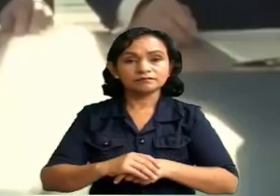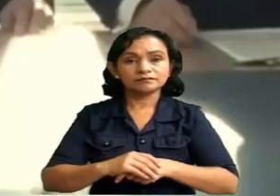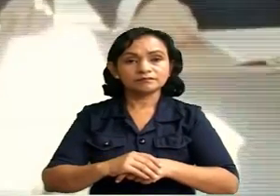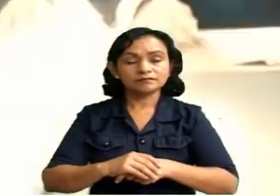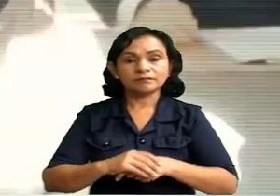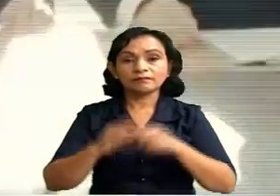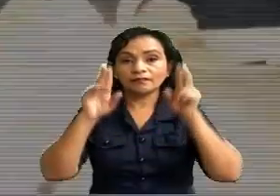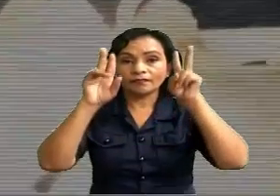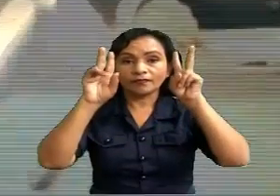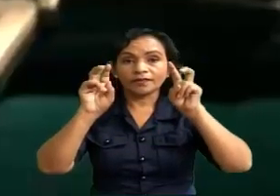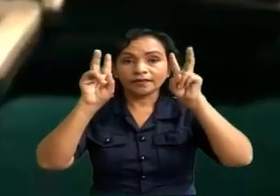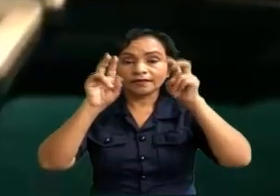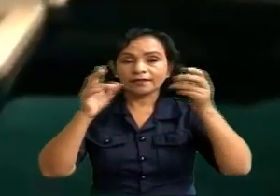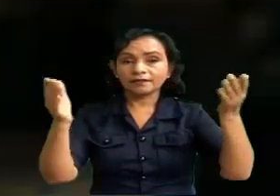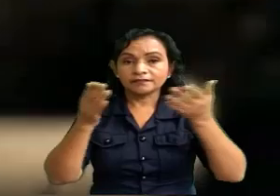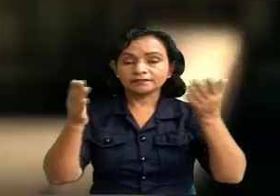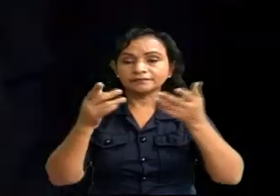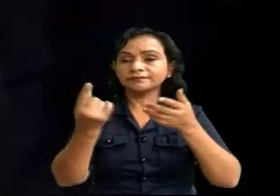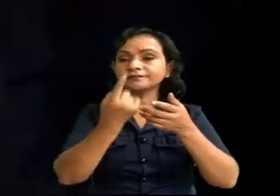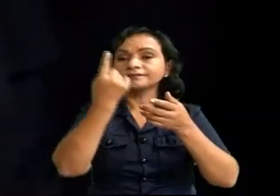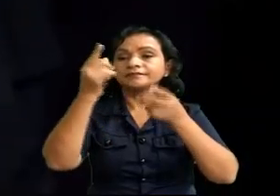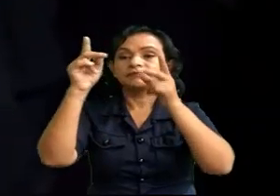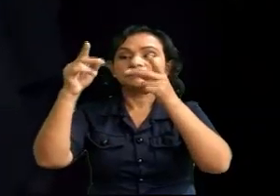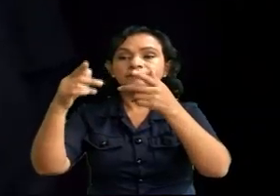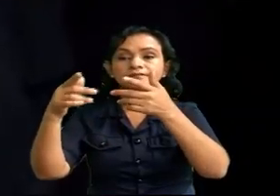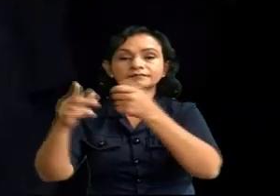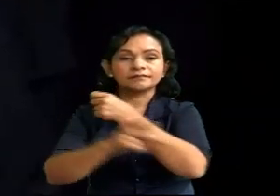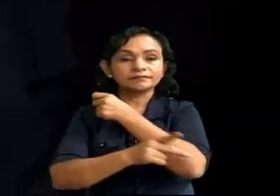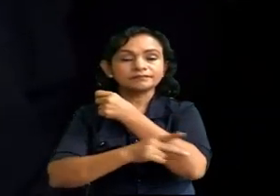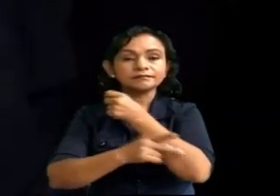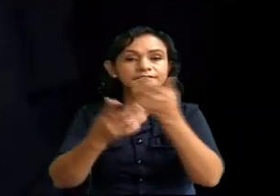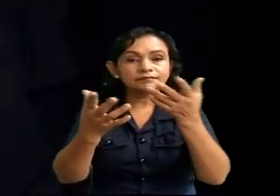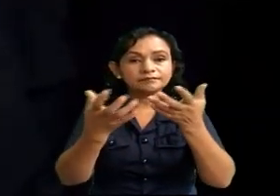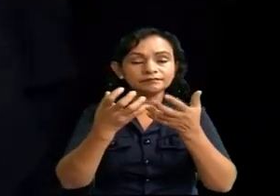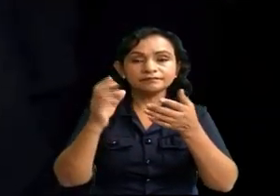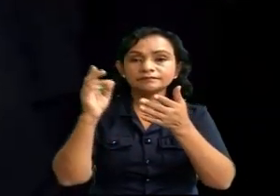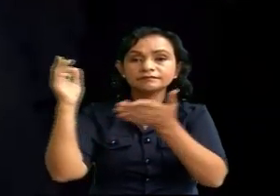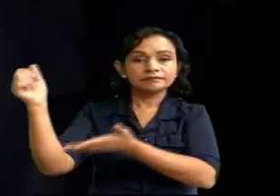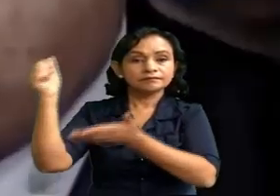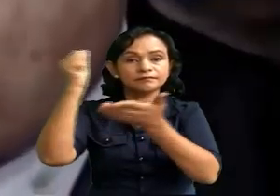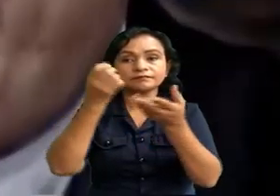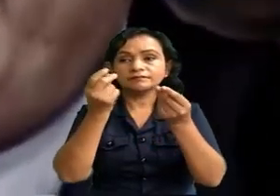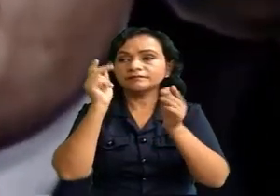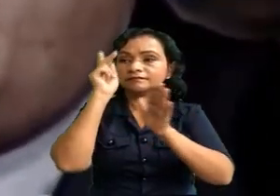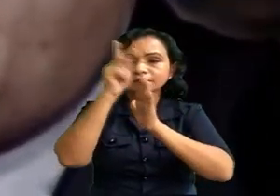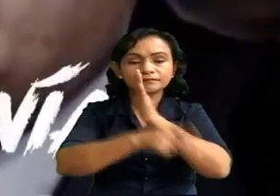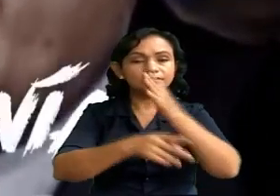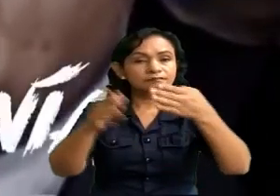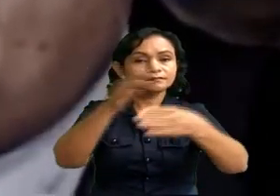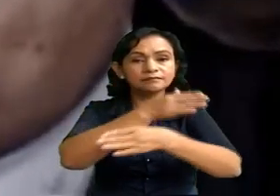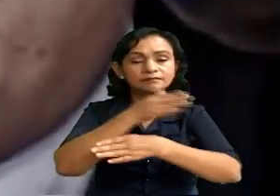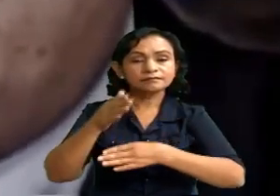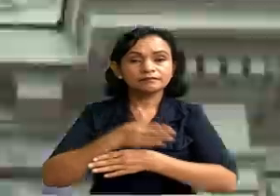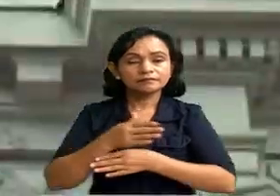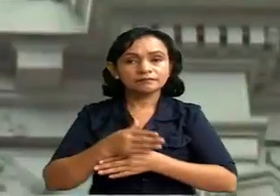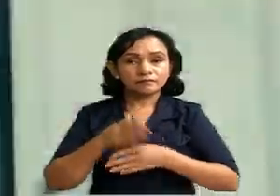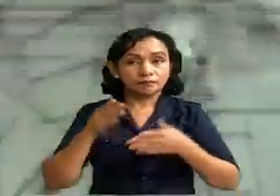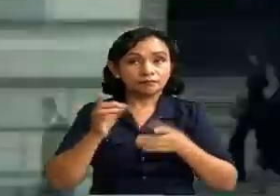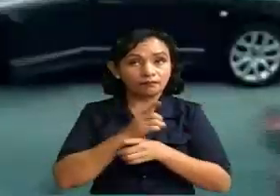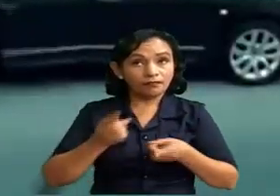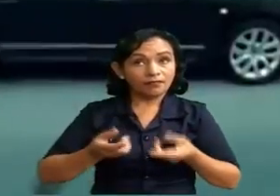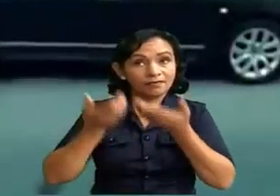el tema como algo unilateral. Es que a nosotros nos interesa la inversión extranjera y por tanto había que entregar la soberanía del país. Y